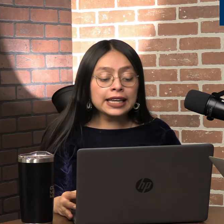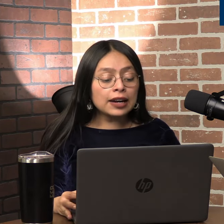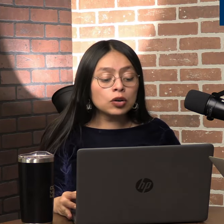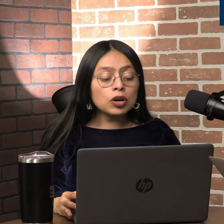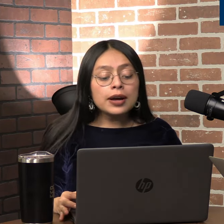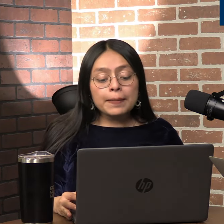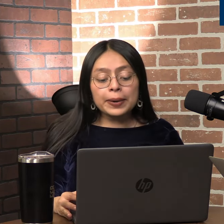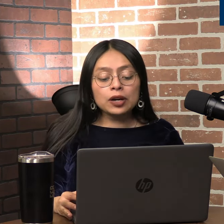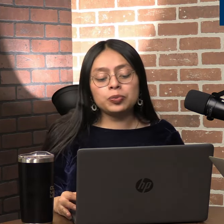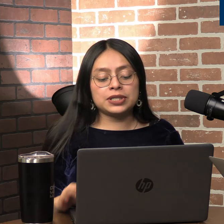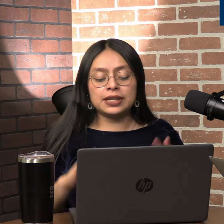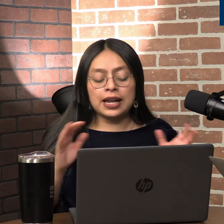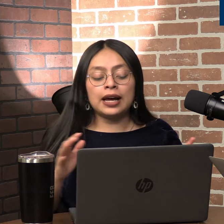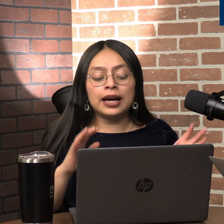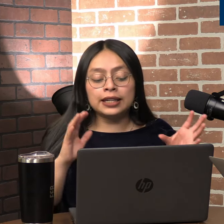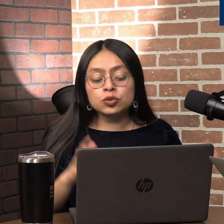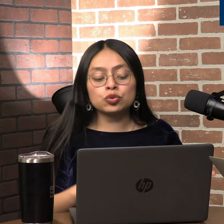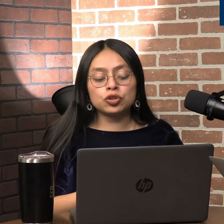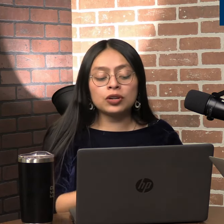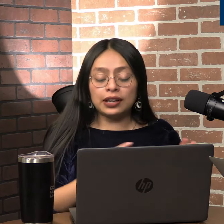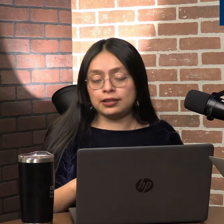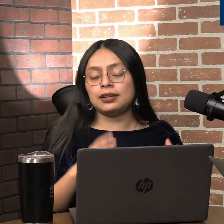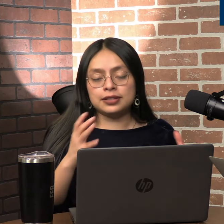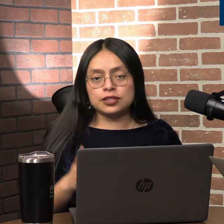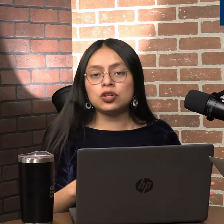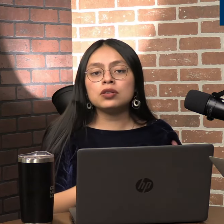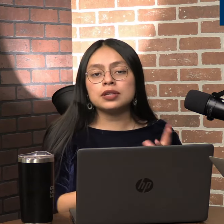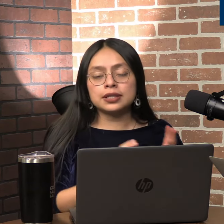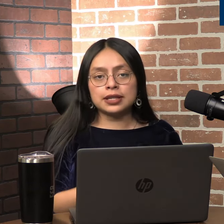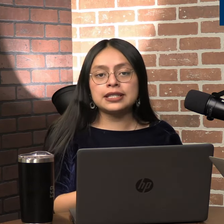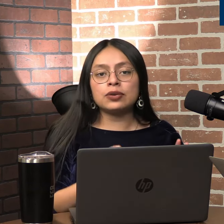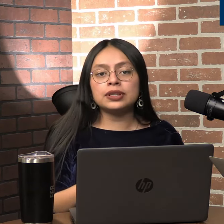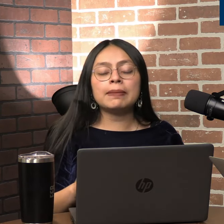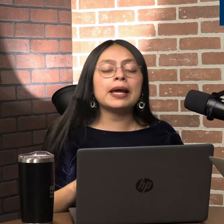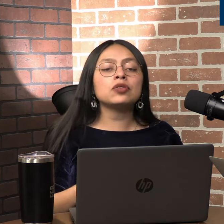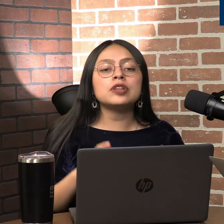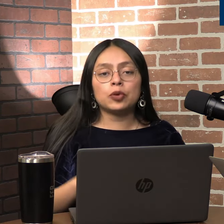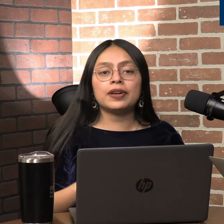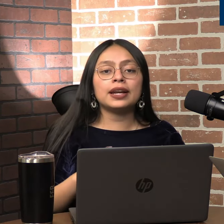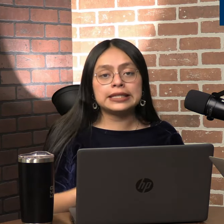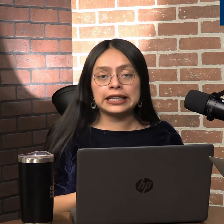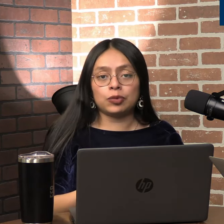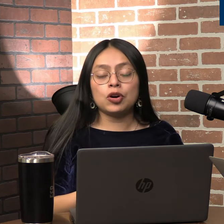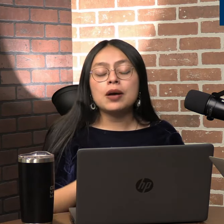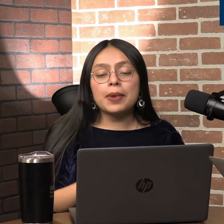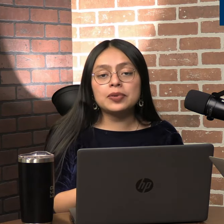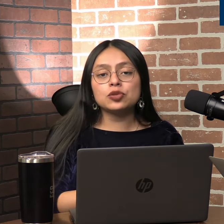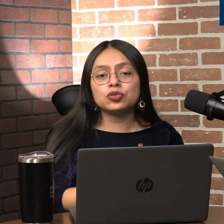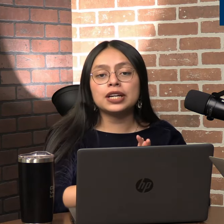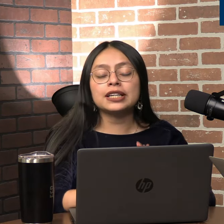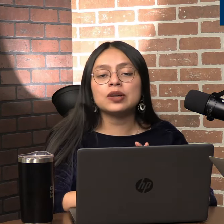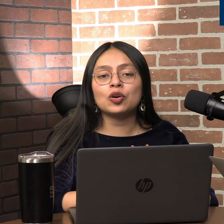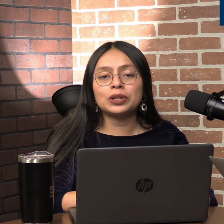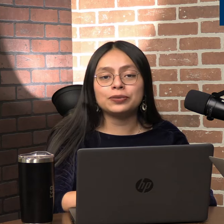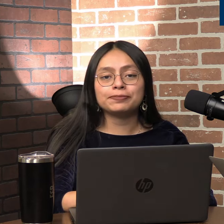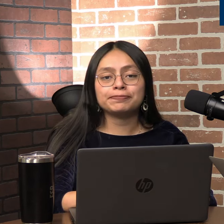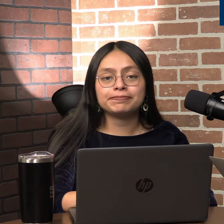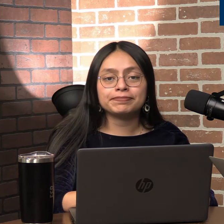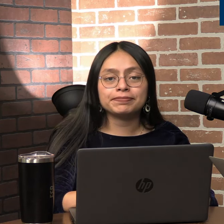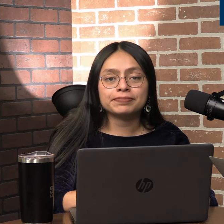al diálogo pero pues la discusión insistió está ahorita en manos del poder legislativo vamos a escuchar qué es lo